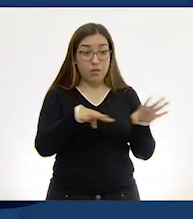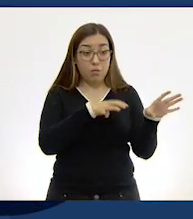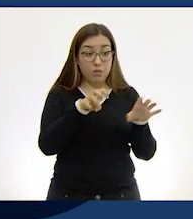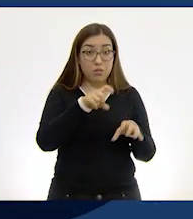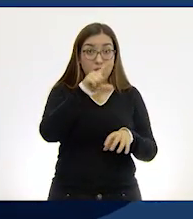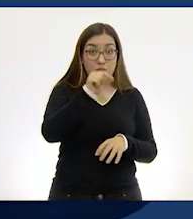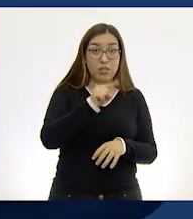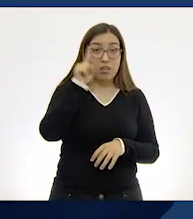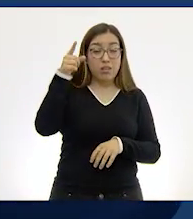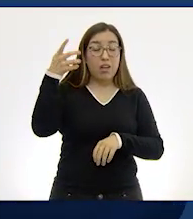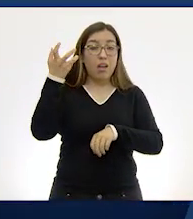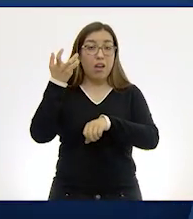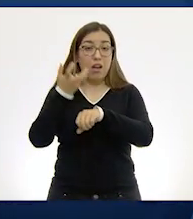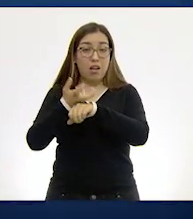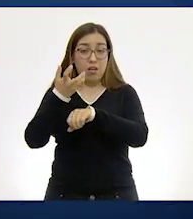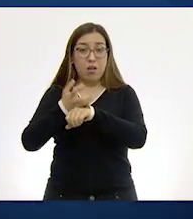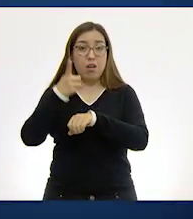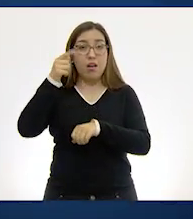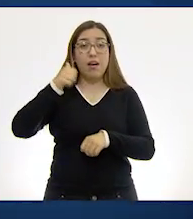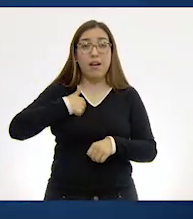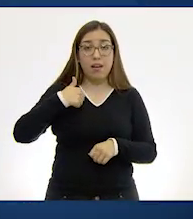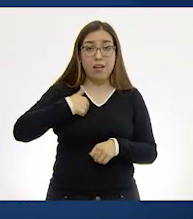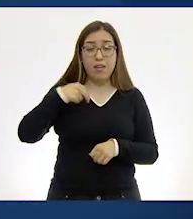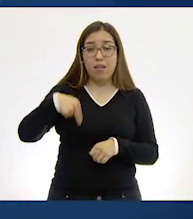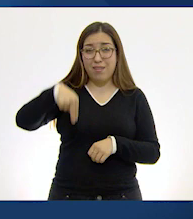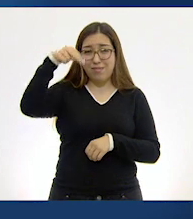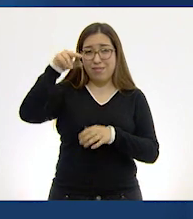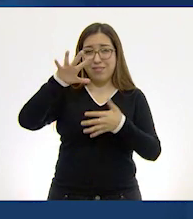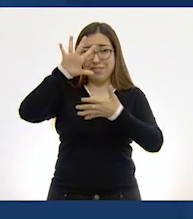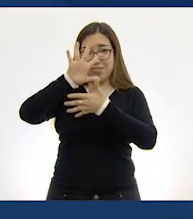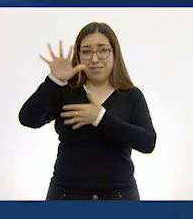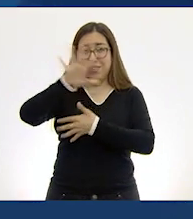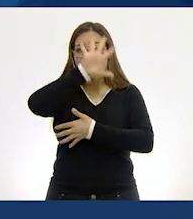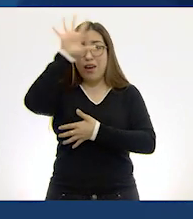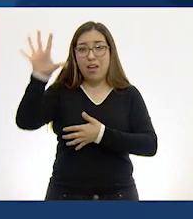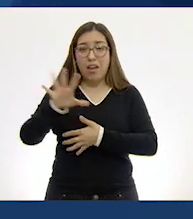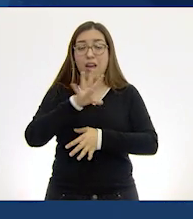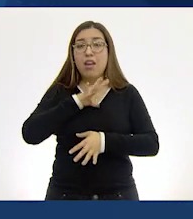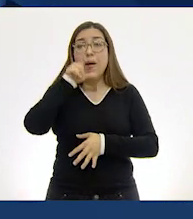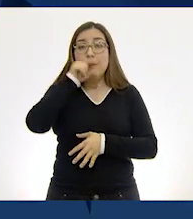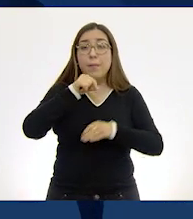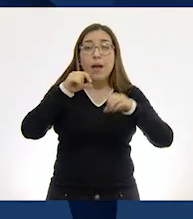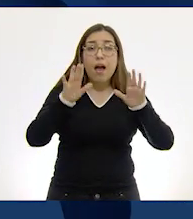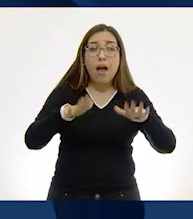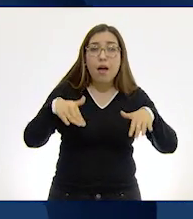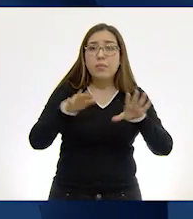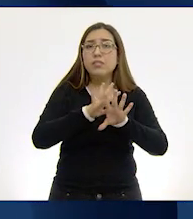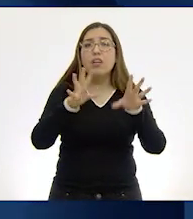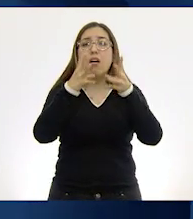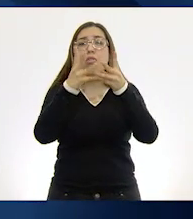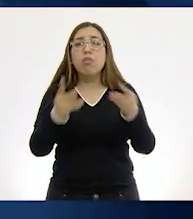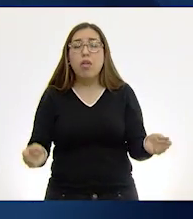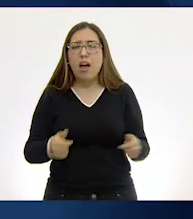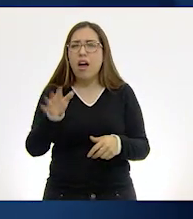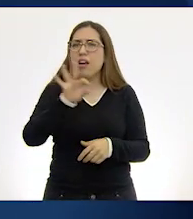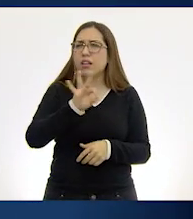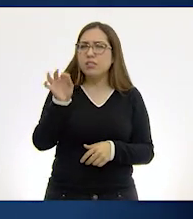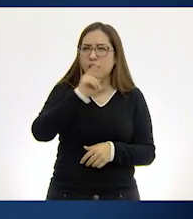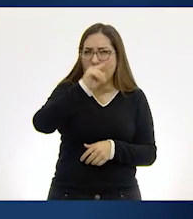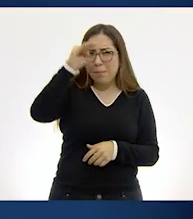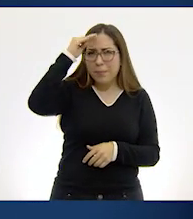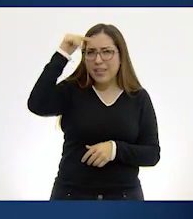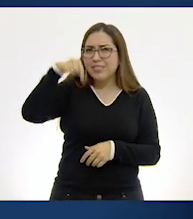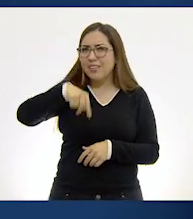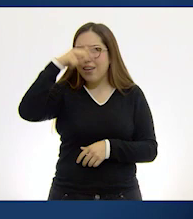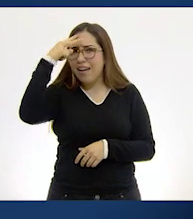en Canadá y Estados Unidos, en Norteamérica, 3.000 millones de aves. Si hiciéramos una más o menos extrapolación a México,